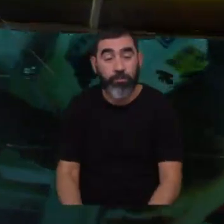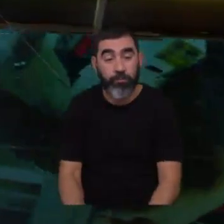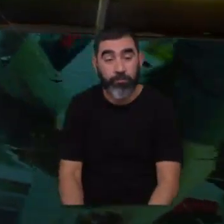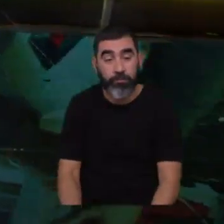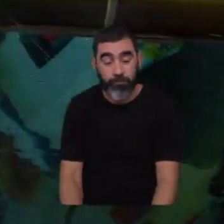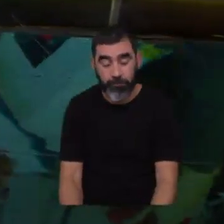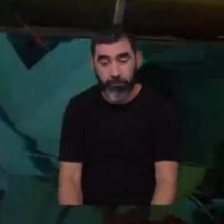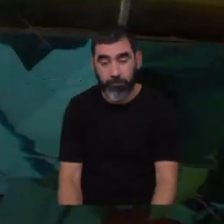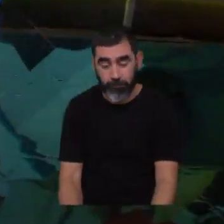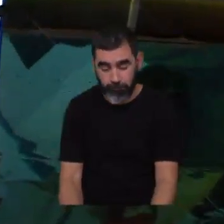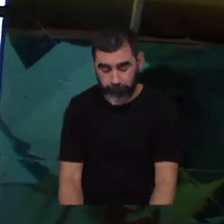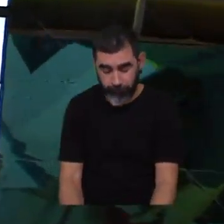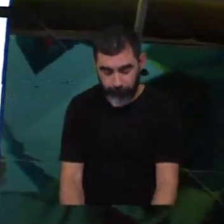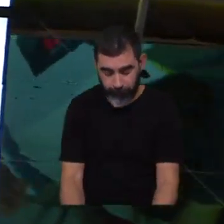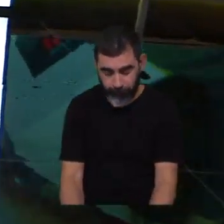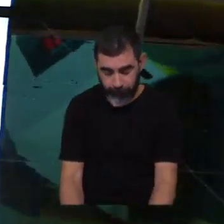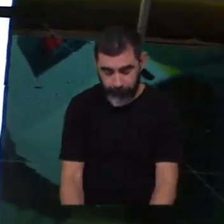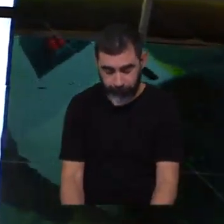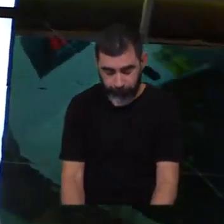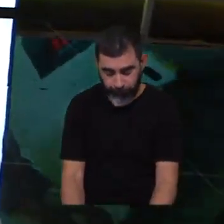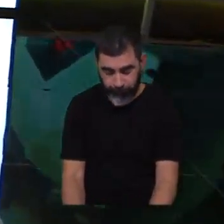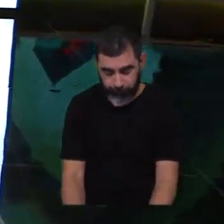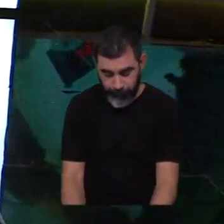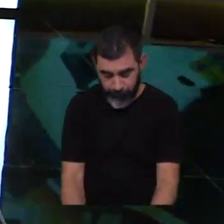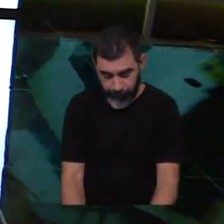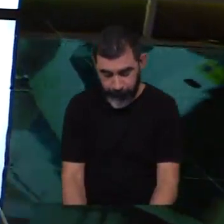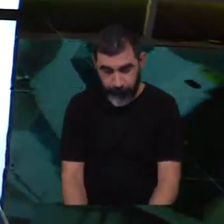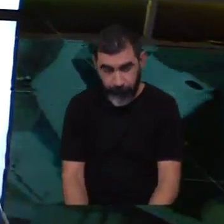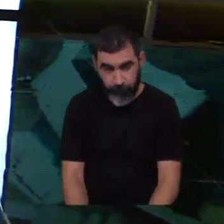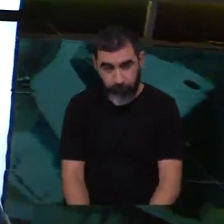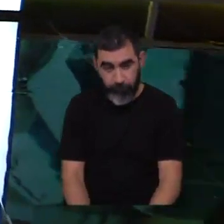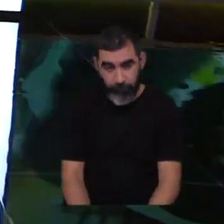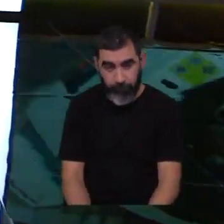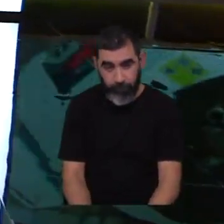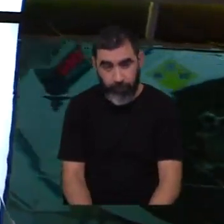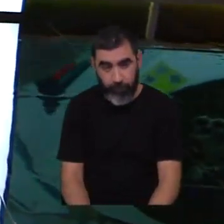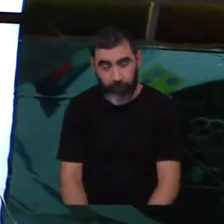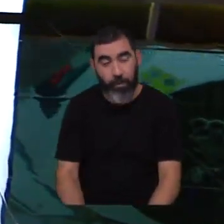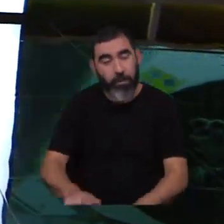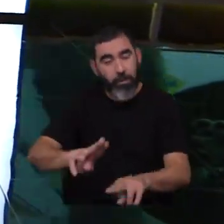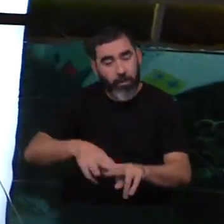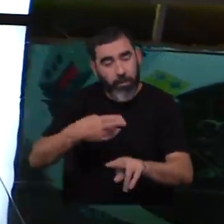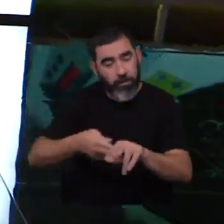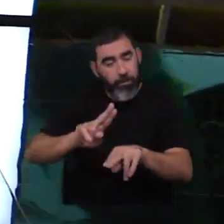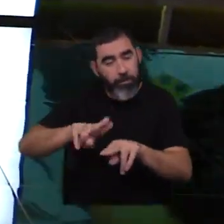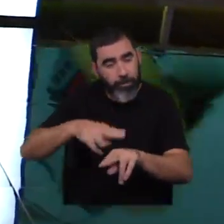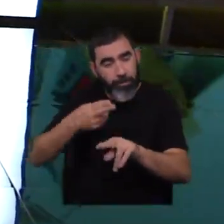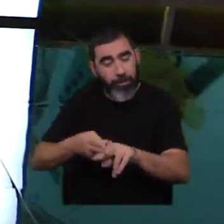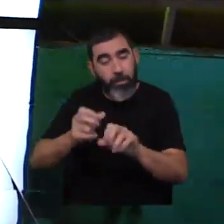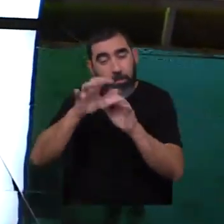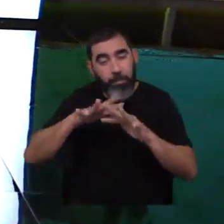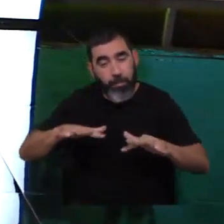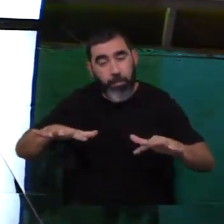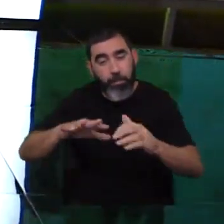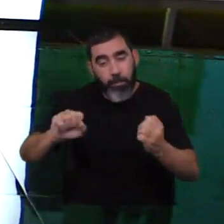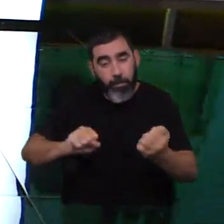lugar común y ya también en el último tramito de la conversación, pero se repite y no deja de ser cierto. La pandemia también nos dio